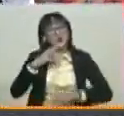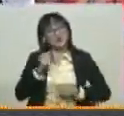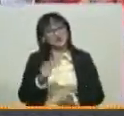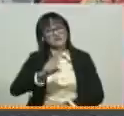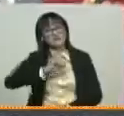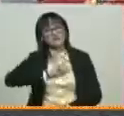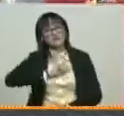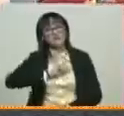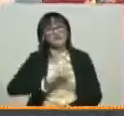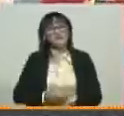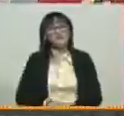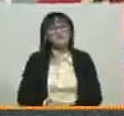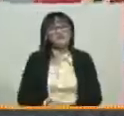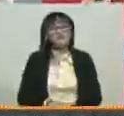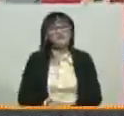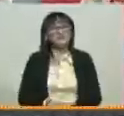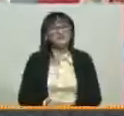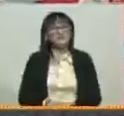mí.